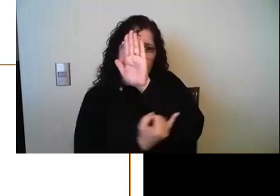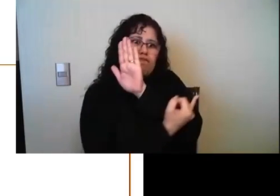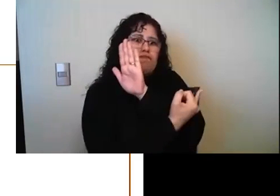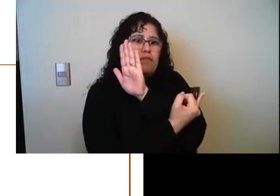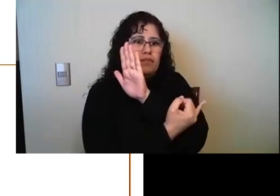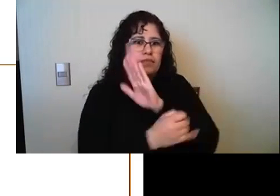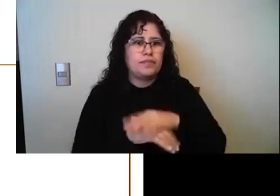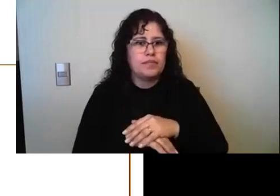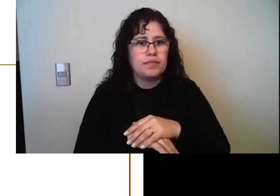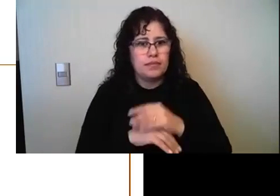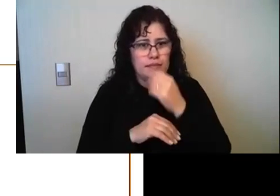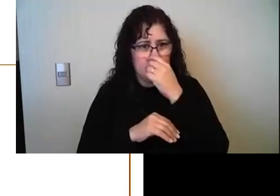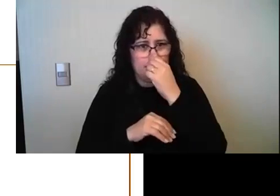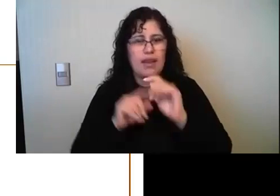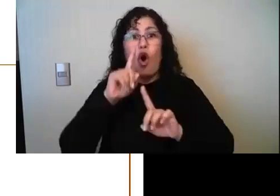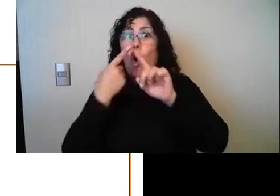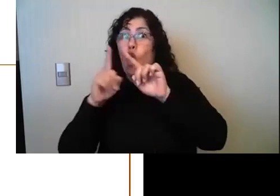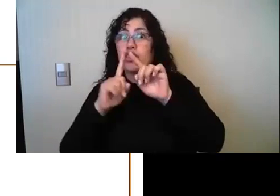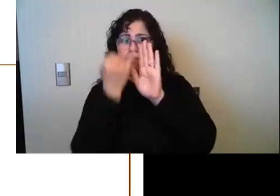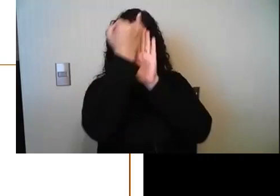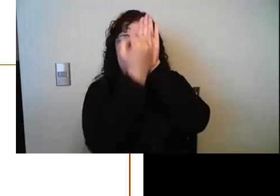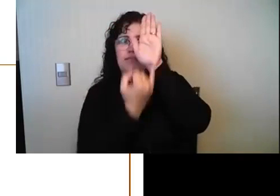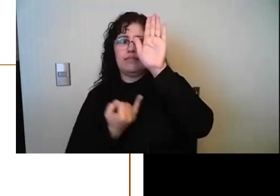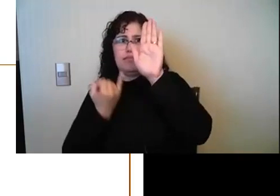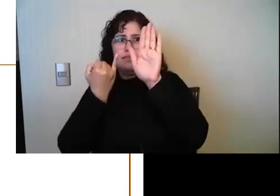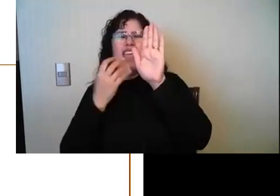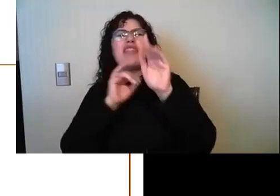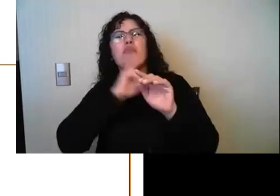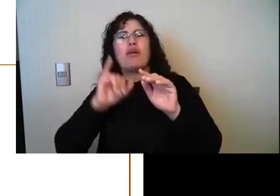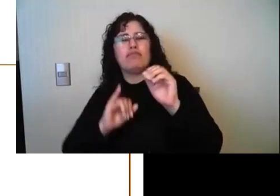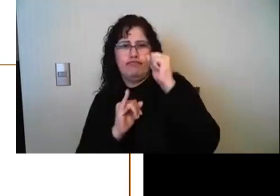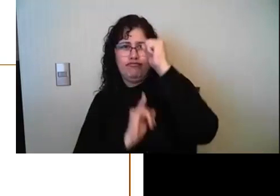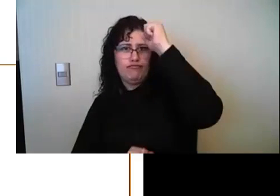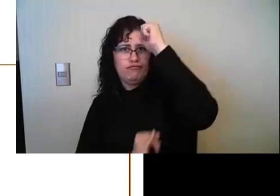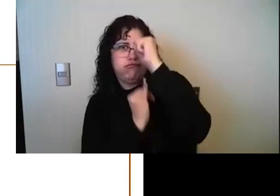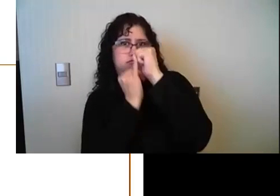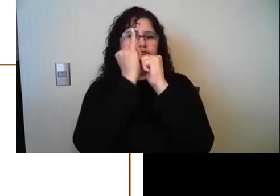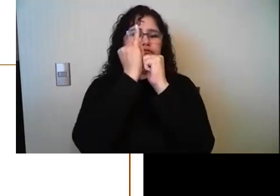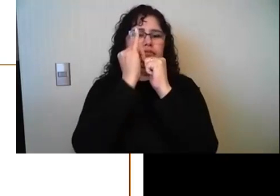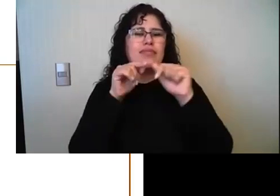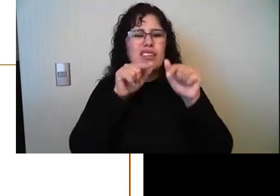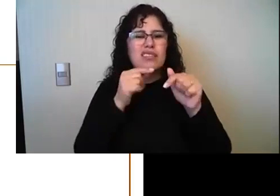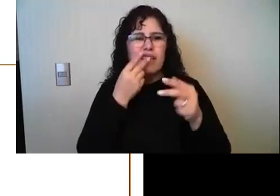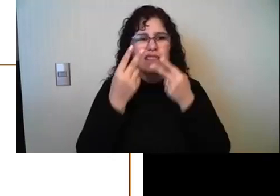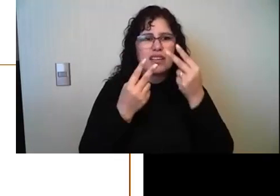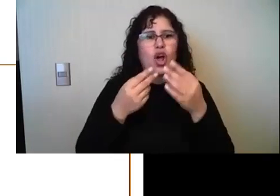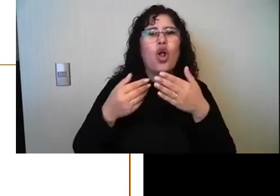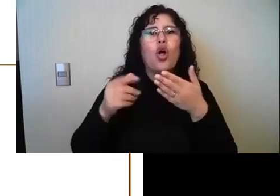acá, luego ascender. Ya, esta información es la que viene del lado